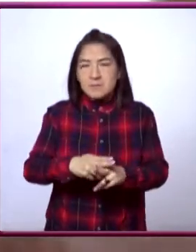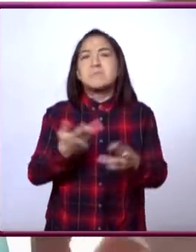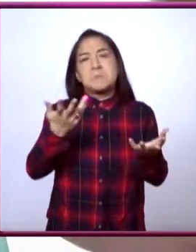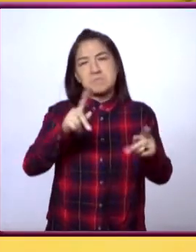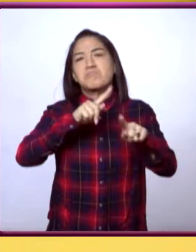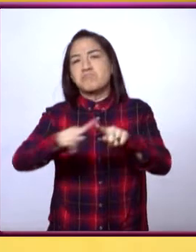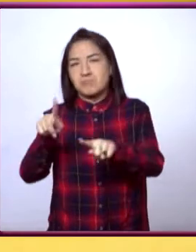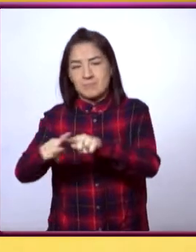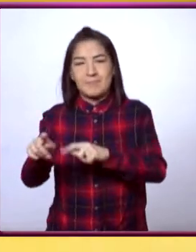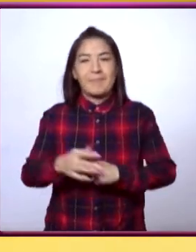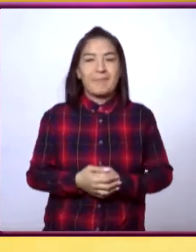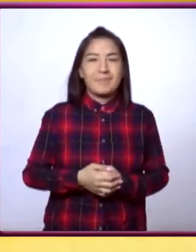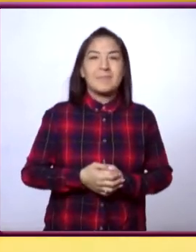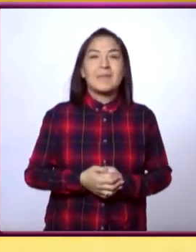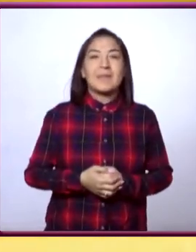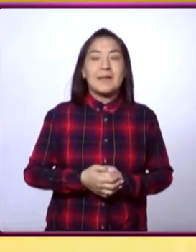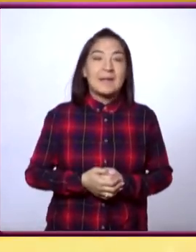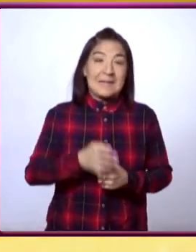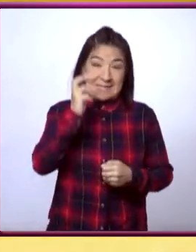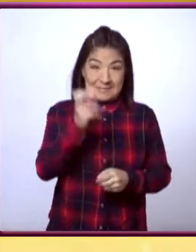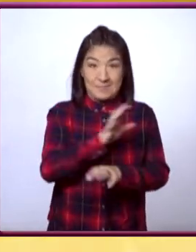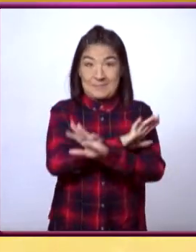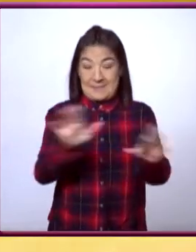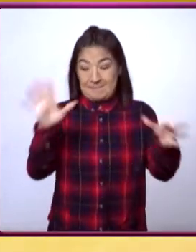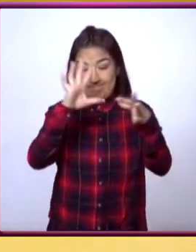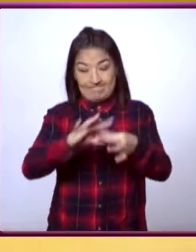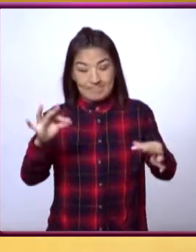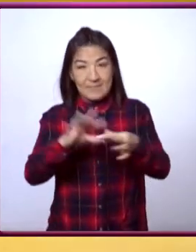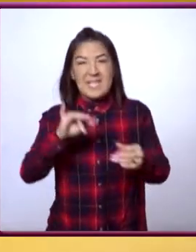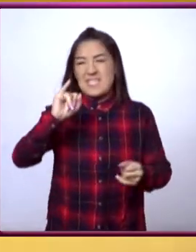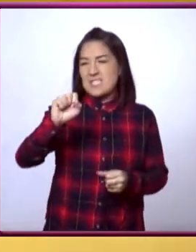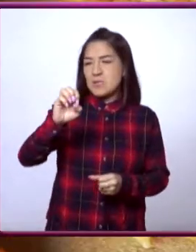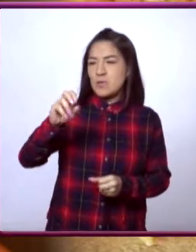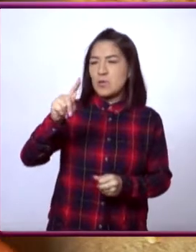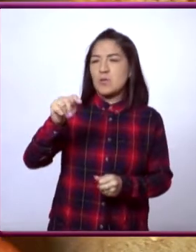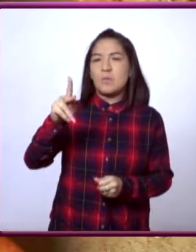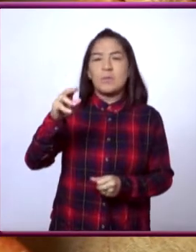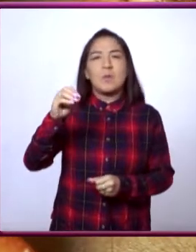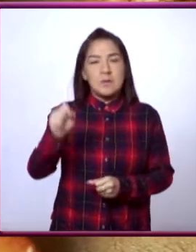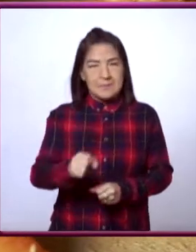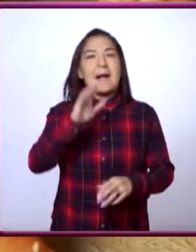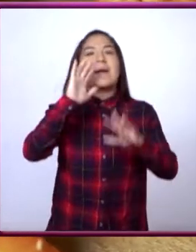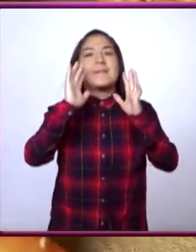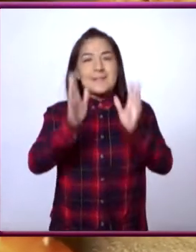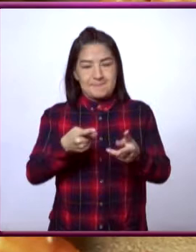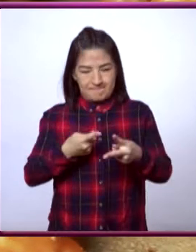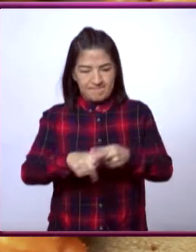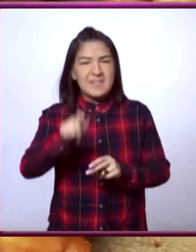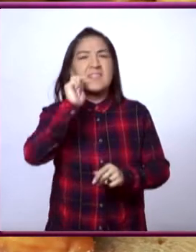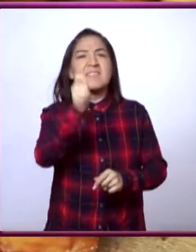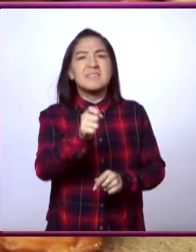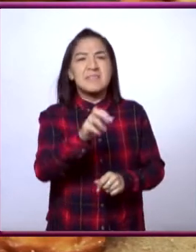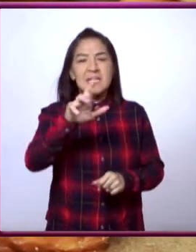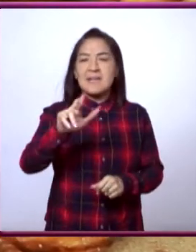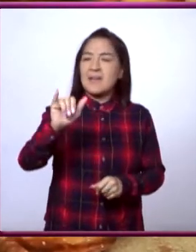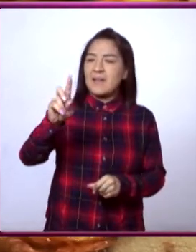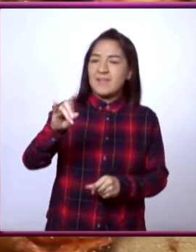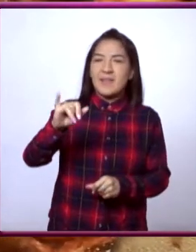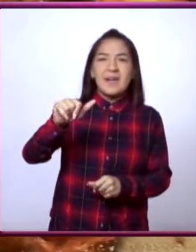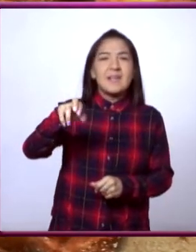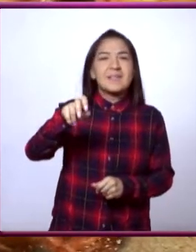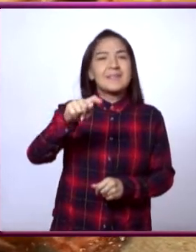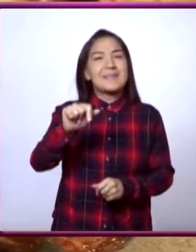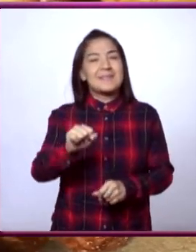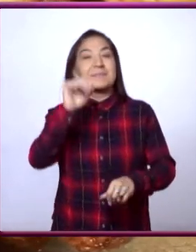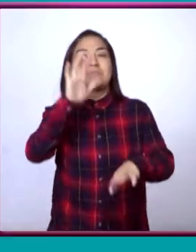etc. En fin, habiendo hablado de los isótopos, ahora sí, vayamos con los radiantes plátanos